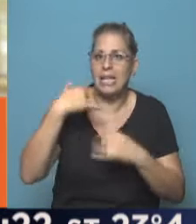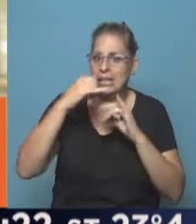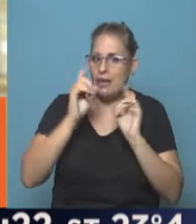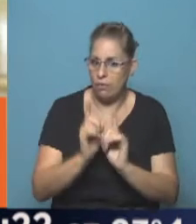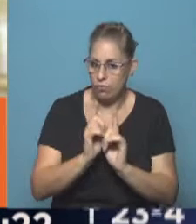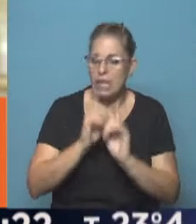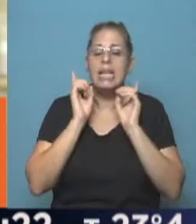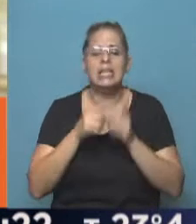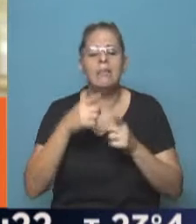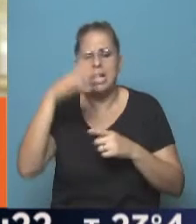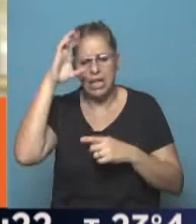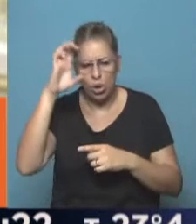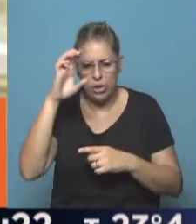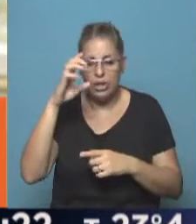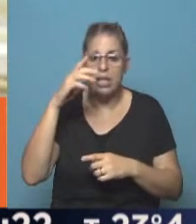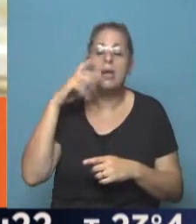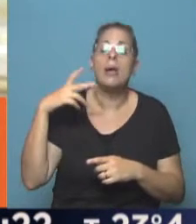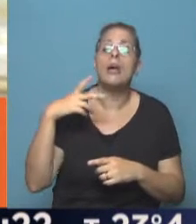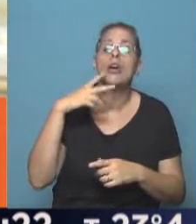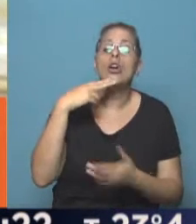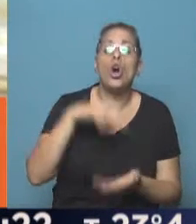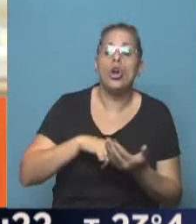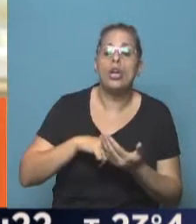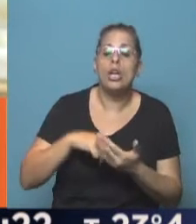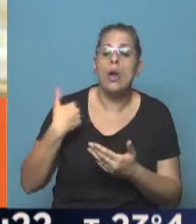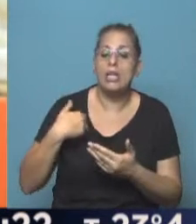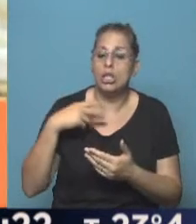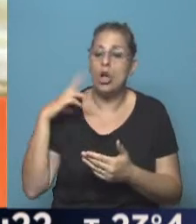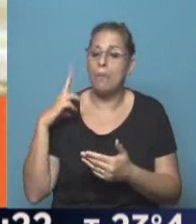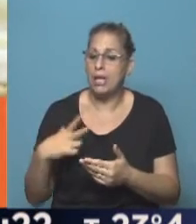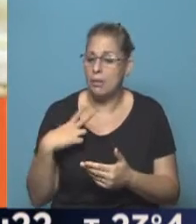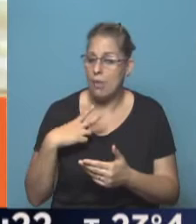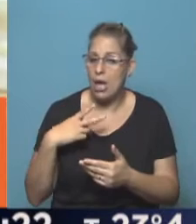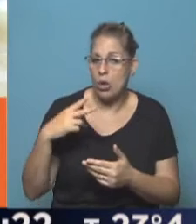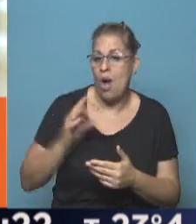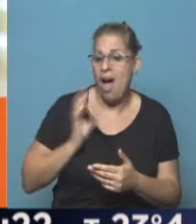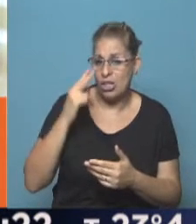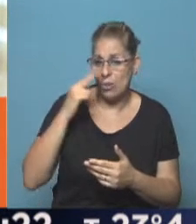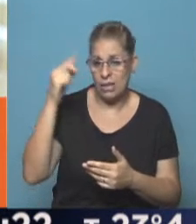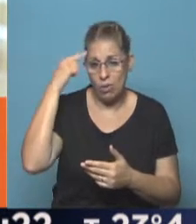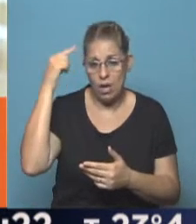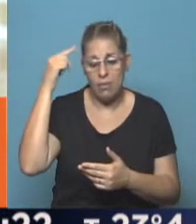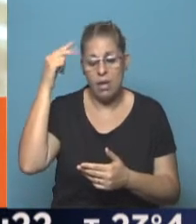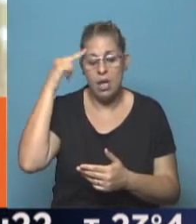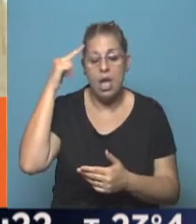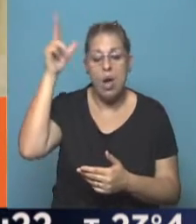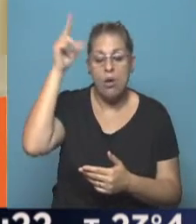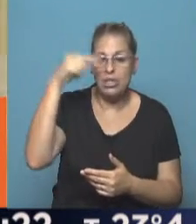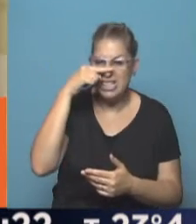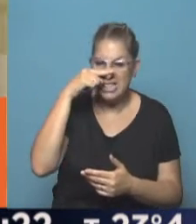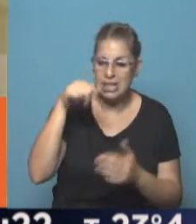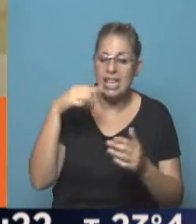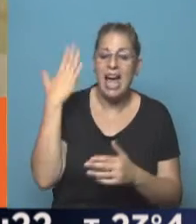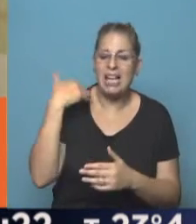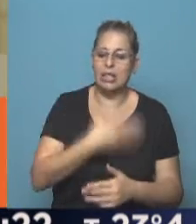recordar que la privatización del correo fue hecha en el año 97 por el gobierno de Menem y que los que estuvieron 12 años